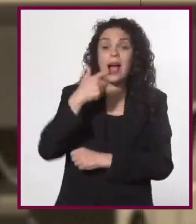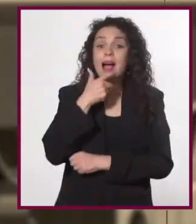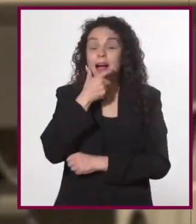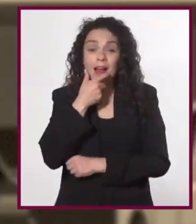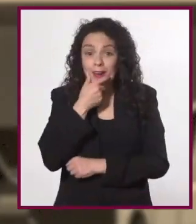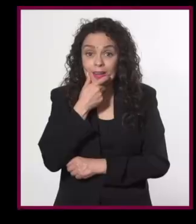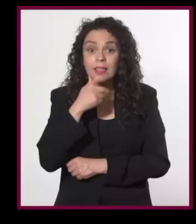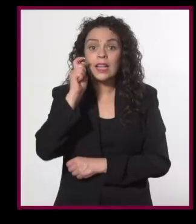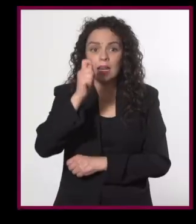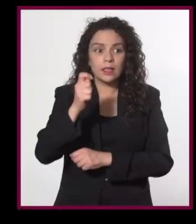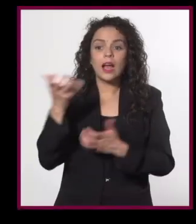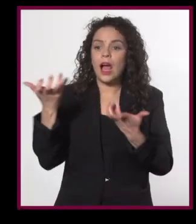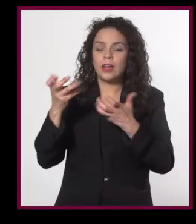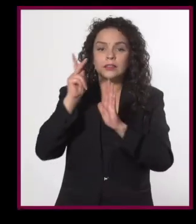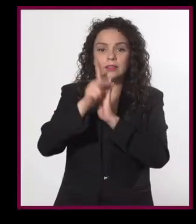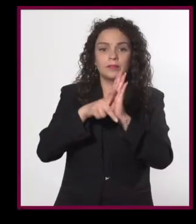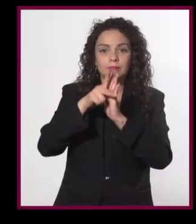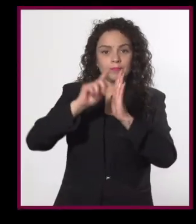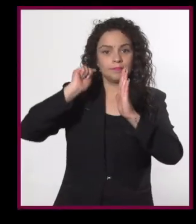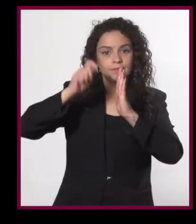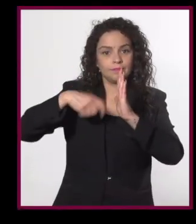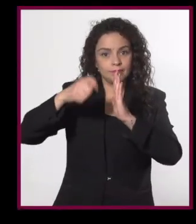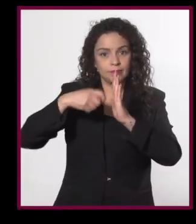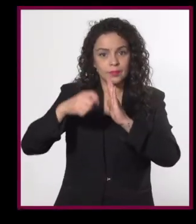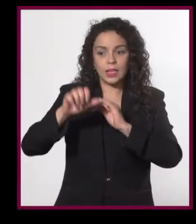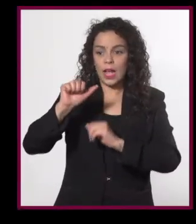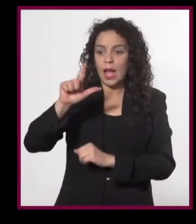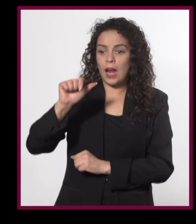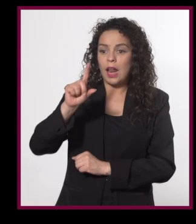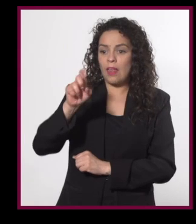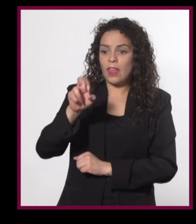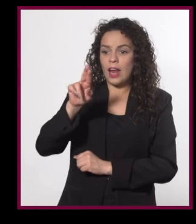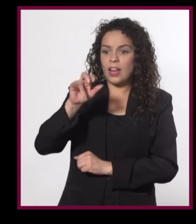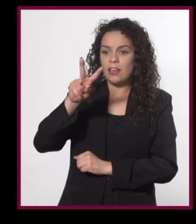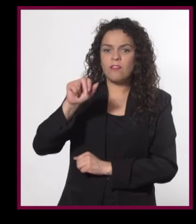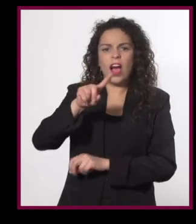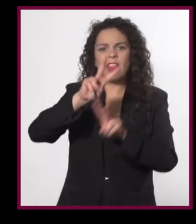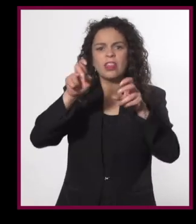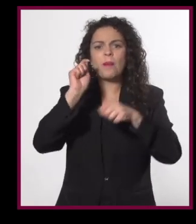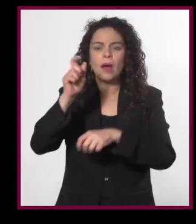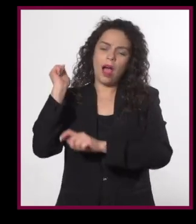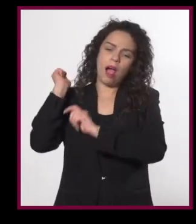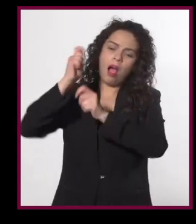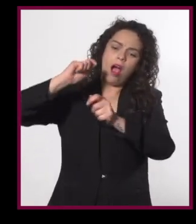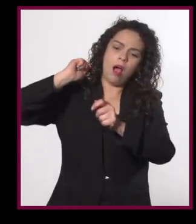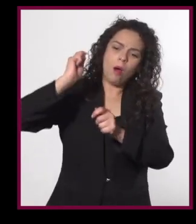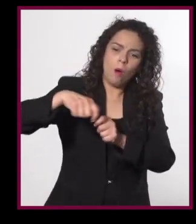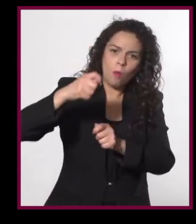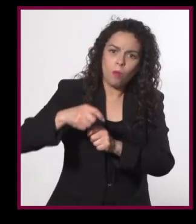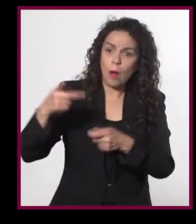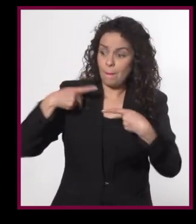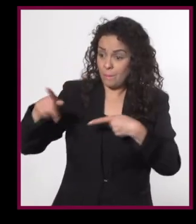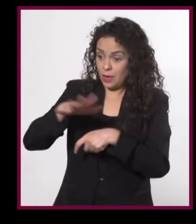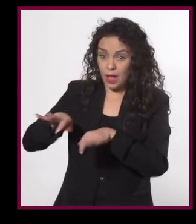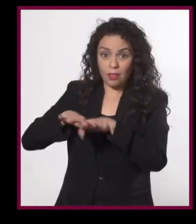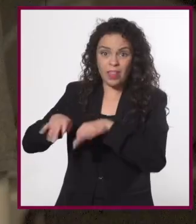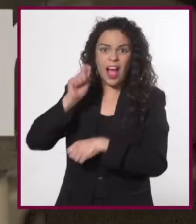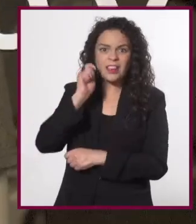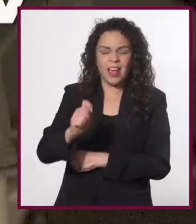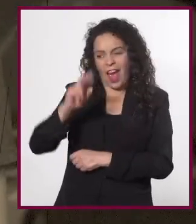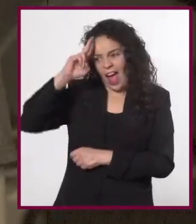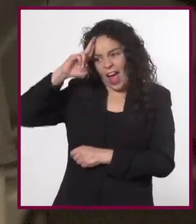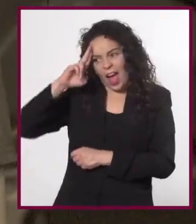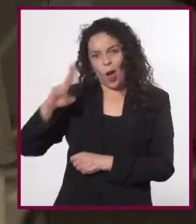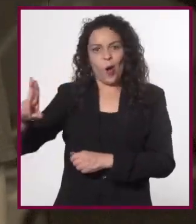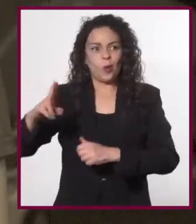realizó su película A la deriva, que trata sobre la pesca del arenque y retrata a los trabajadores como los héroes.